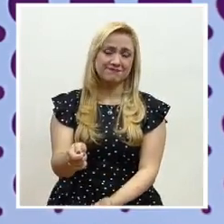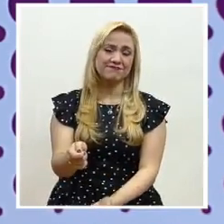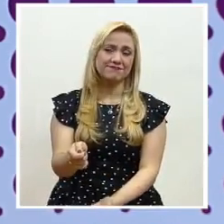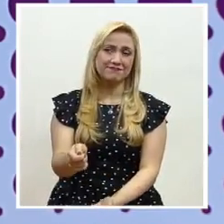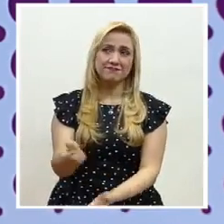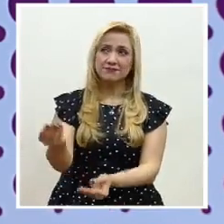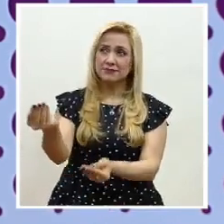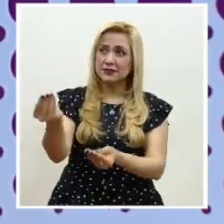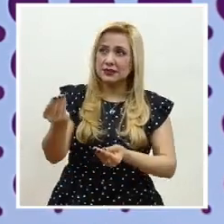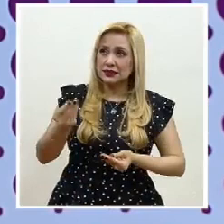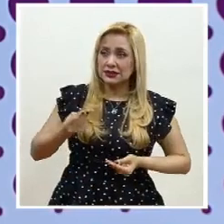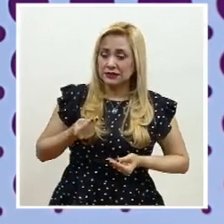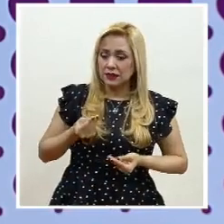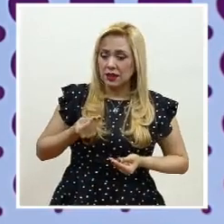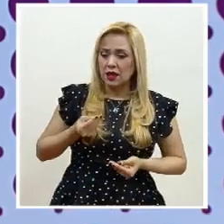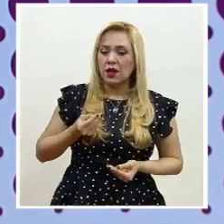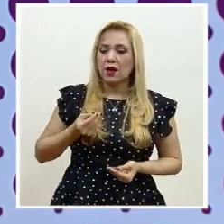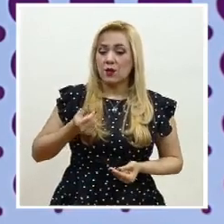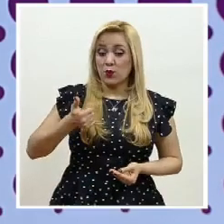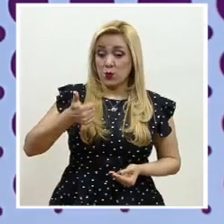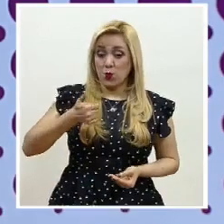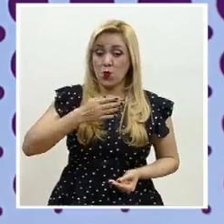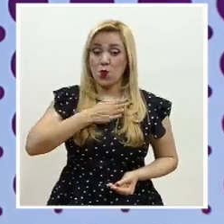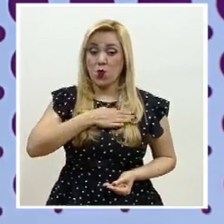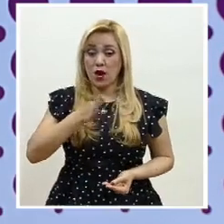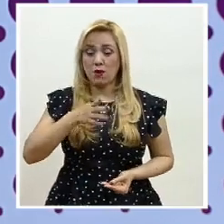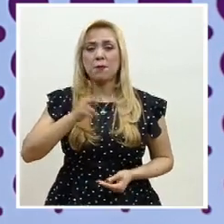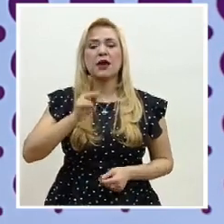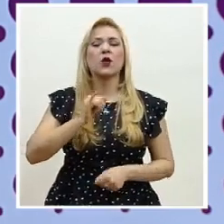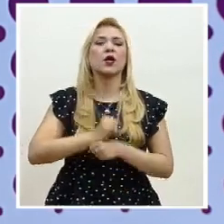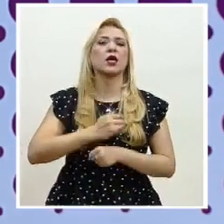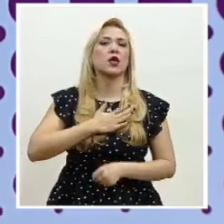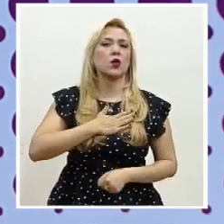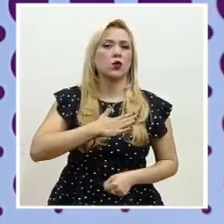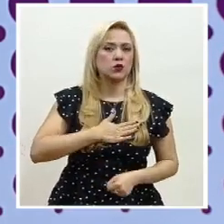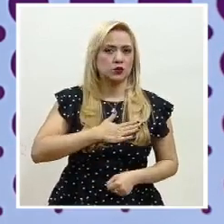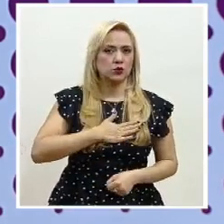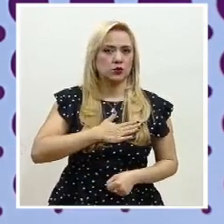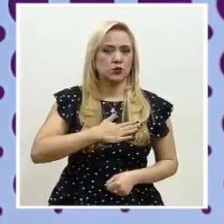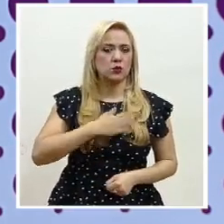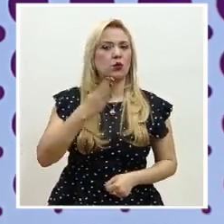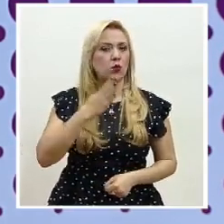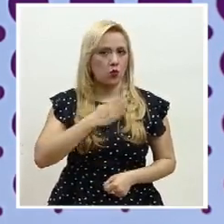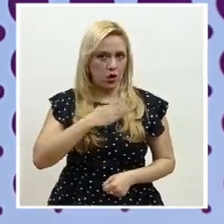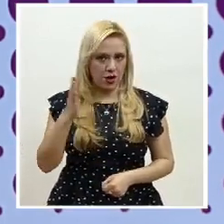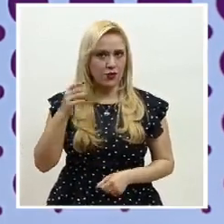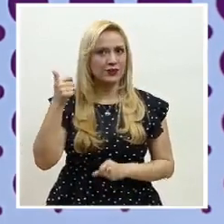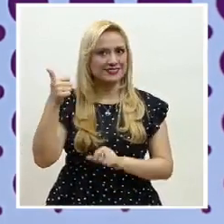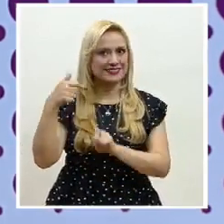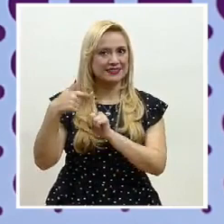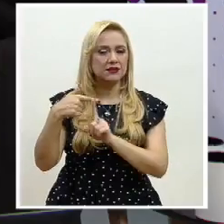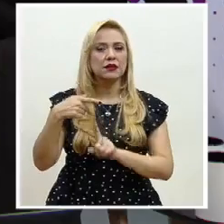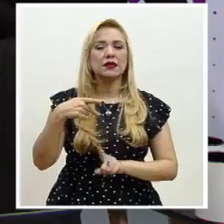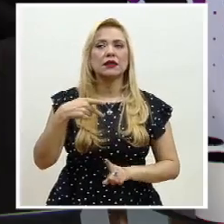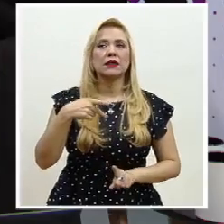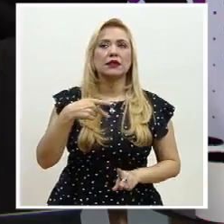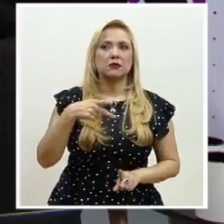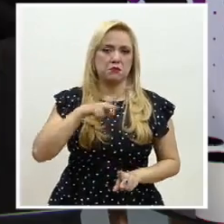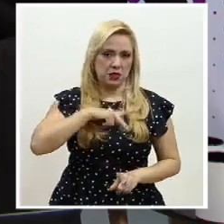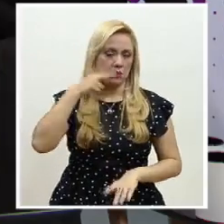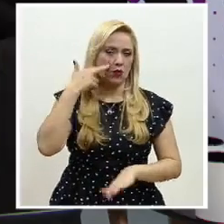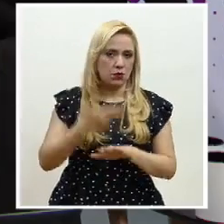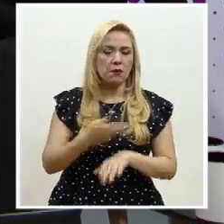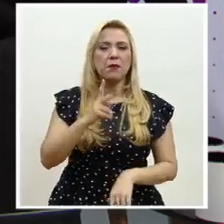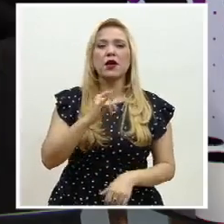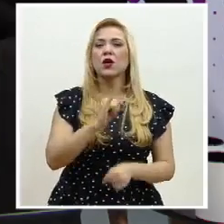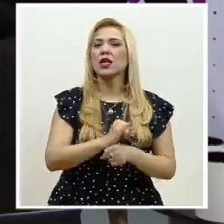dan es bueno y a la vez es un poco injusto. Bueno, porque ese es nuestro papel, silente, pero también es injusto porque